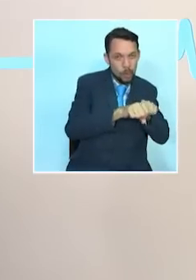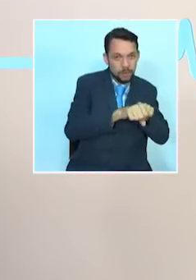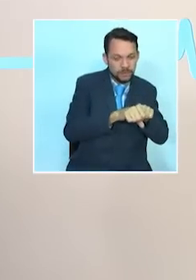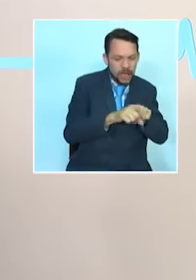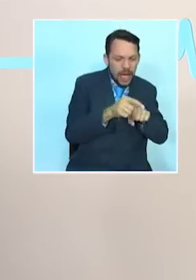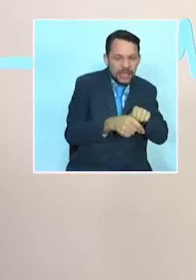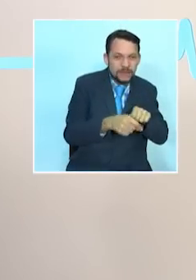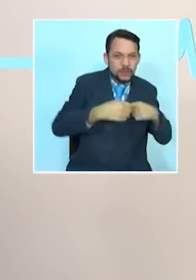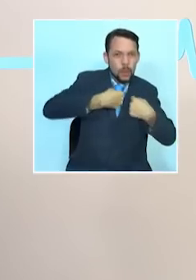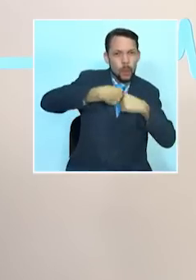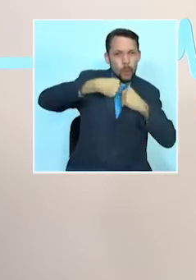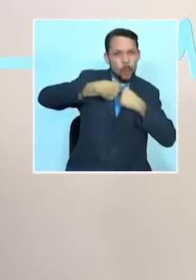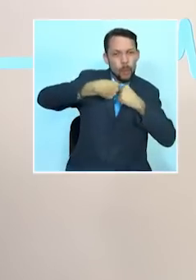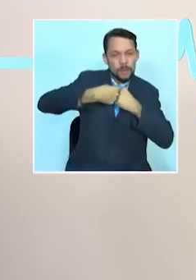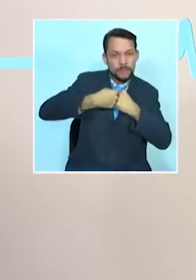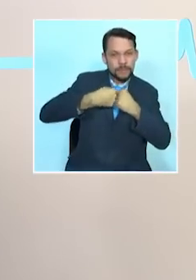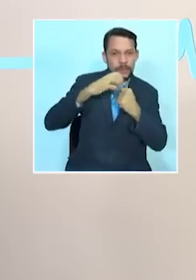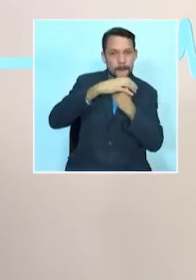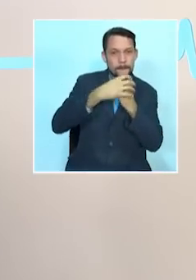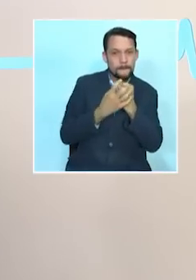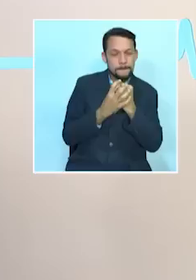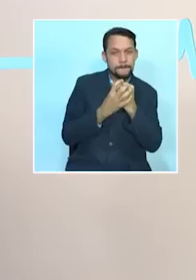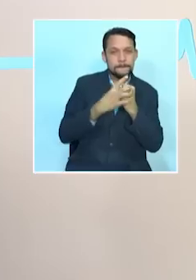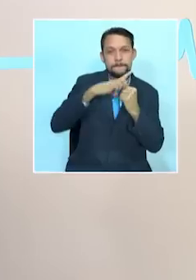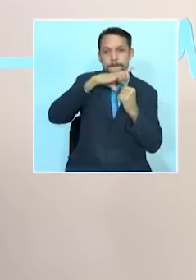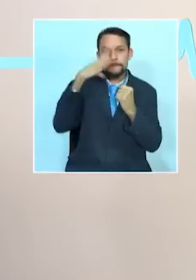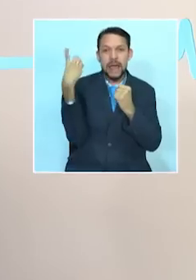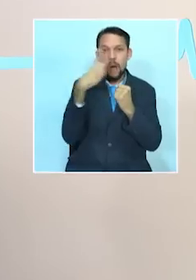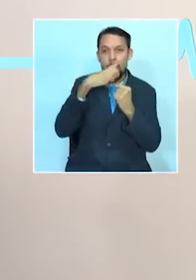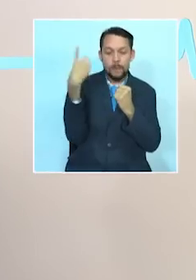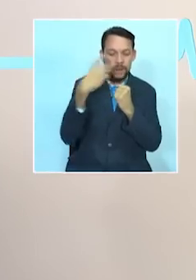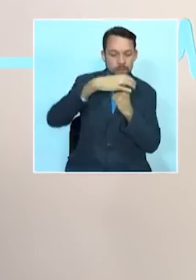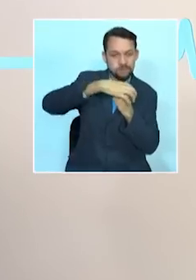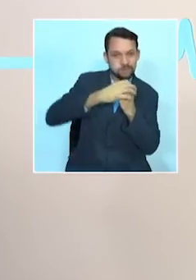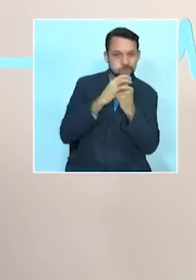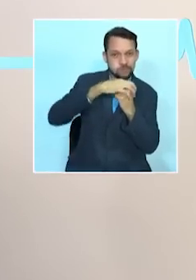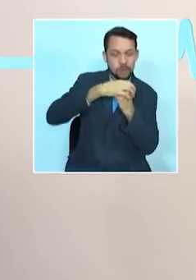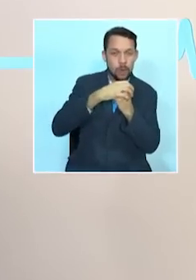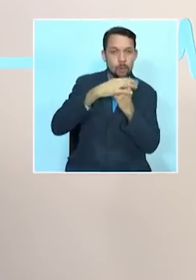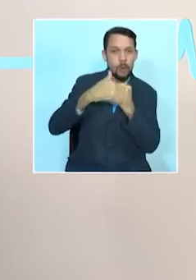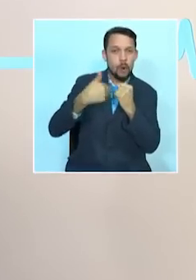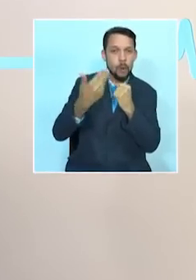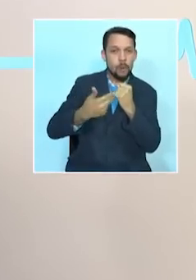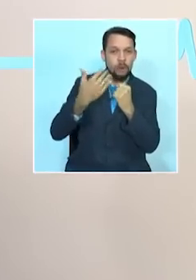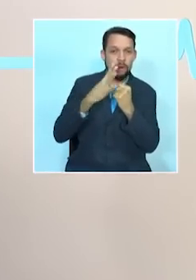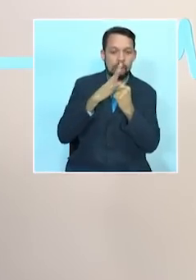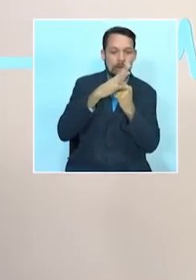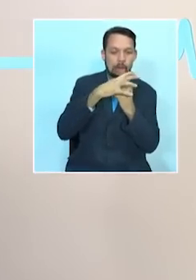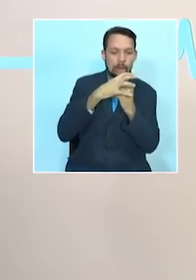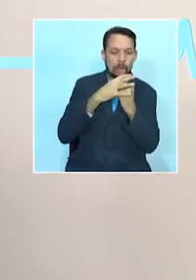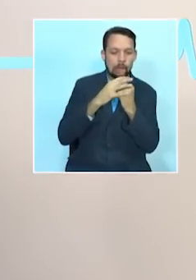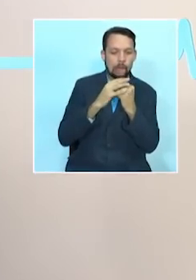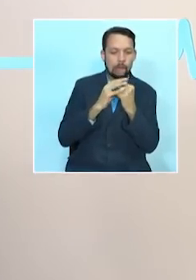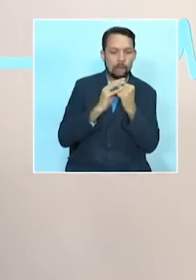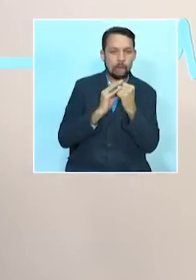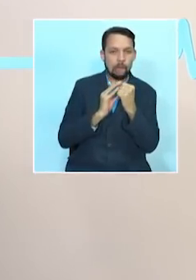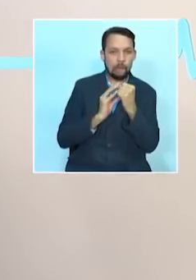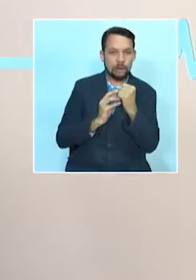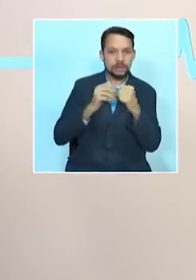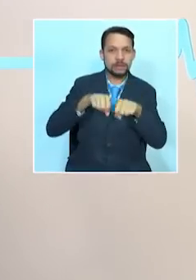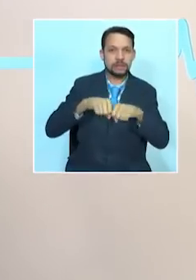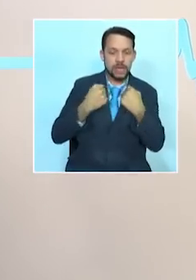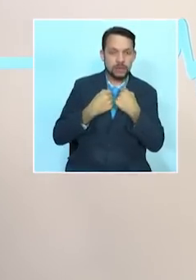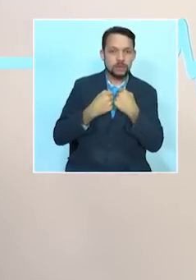huesito blanquito ese huesito se se va desgastando y cuando se desgasta y hace contacto con el otro se produce dolor